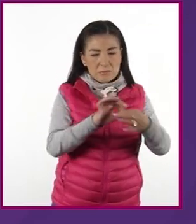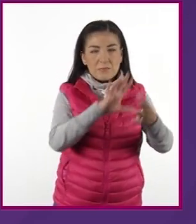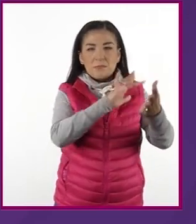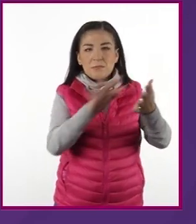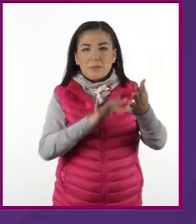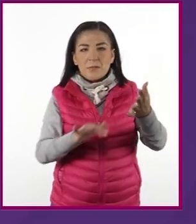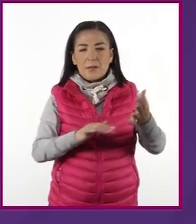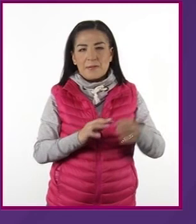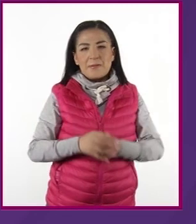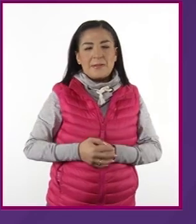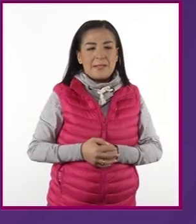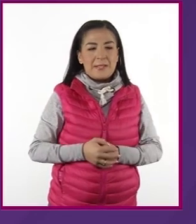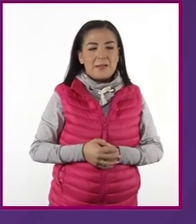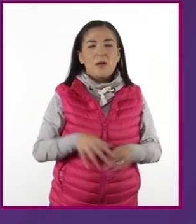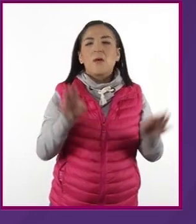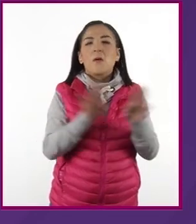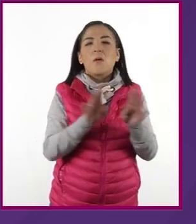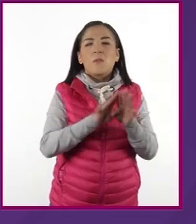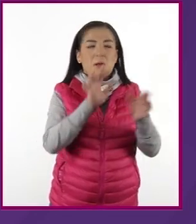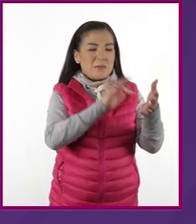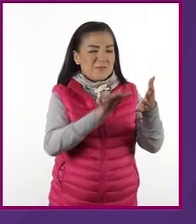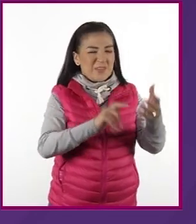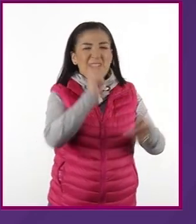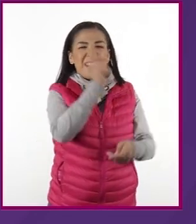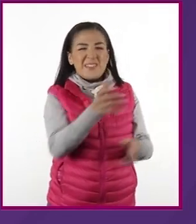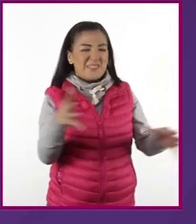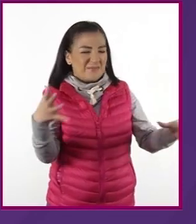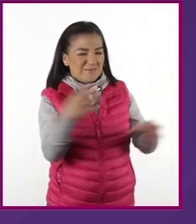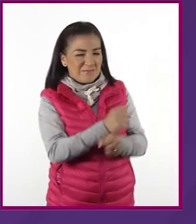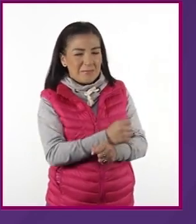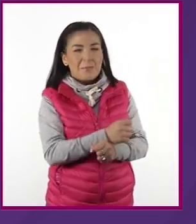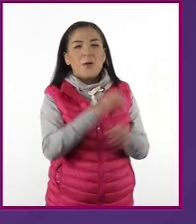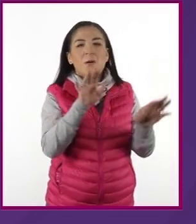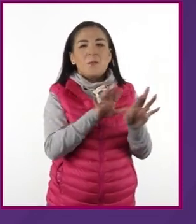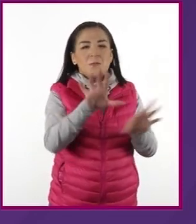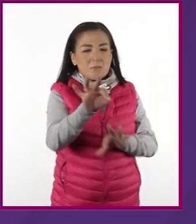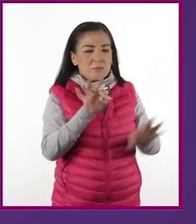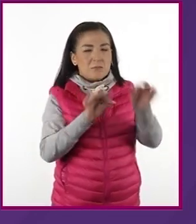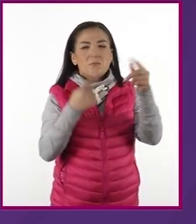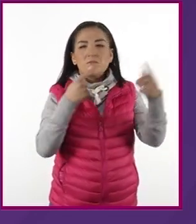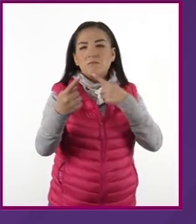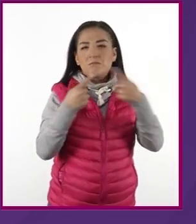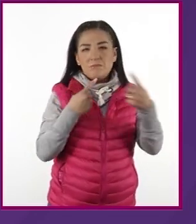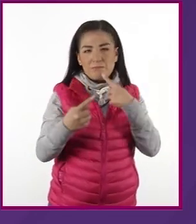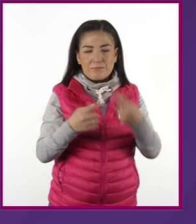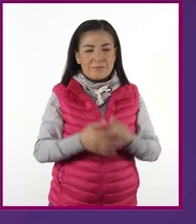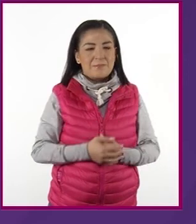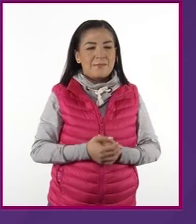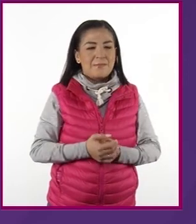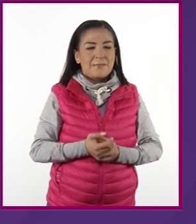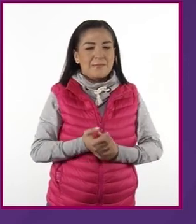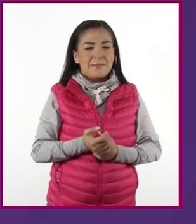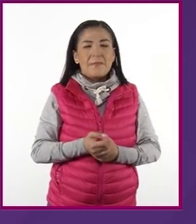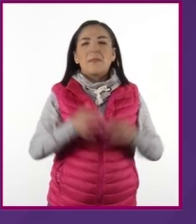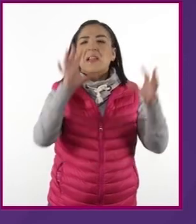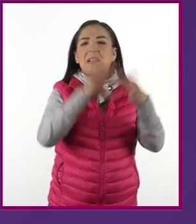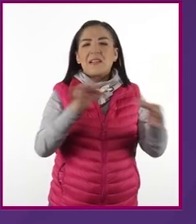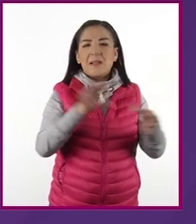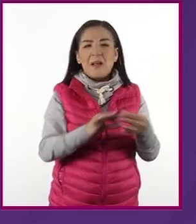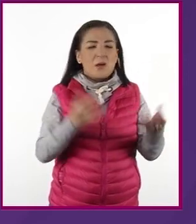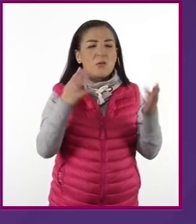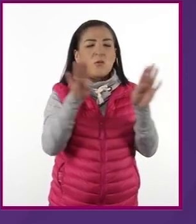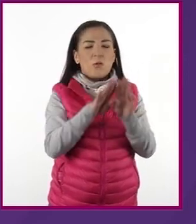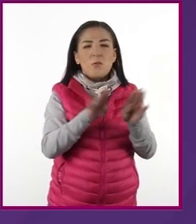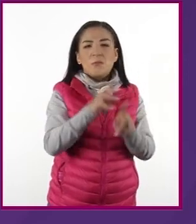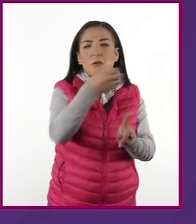describir los criterios de selección del contenido, explicar el proceso de organización del